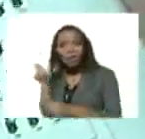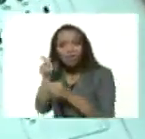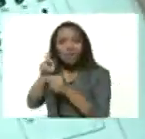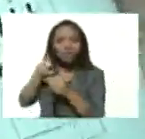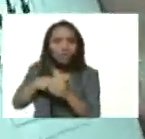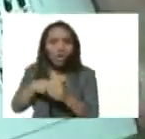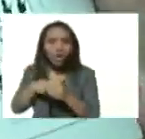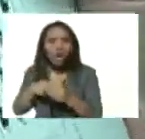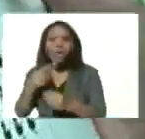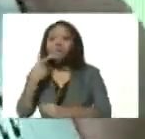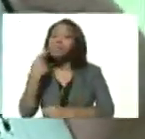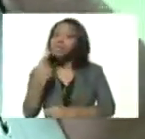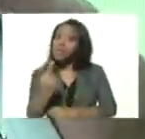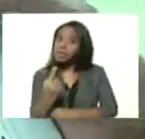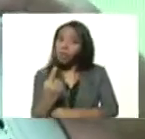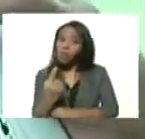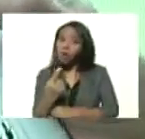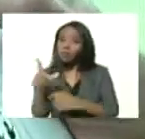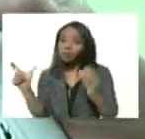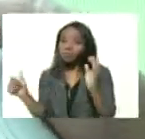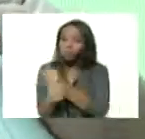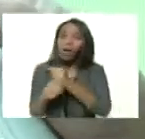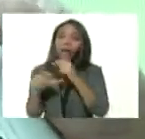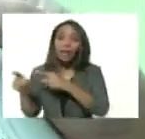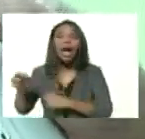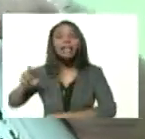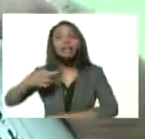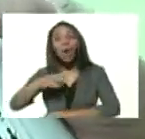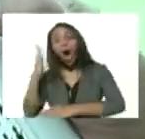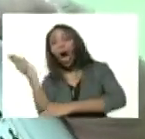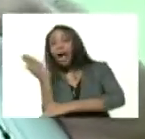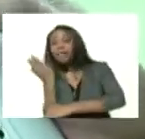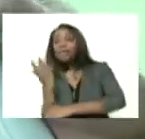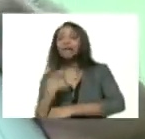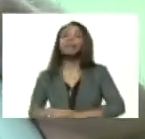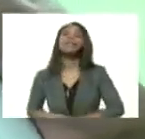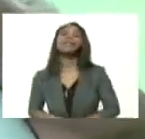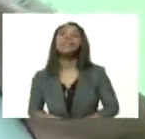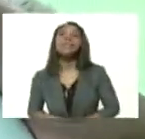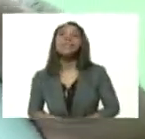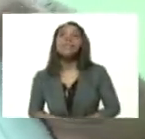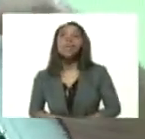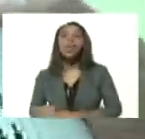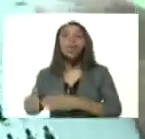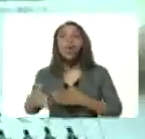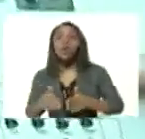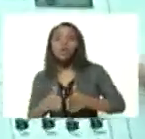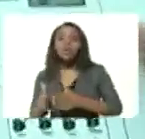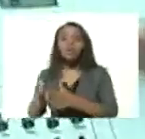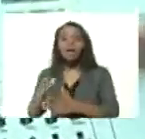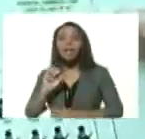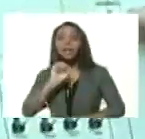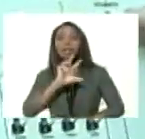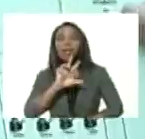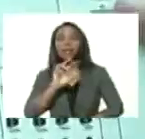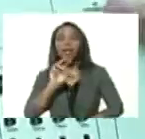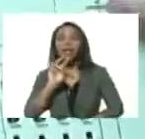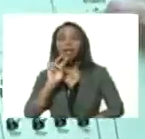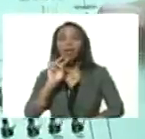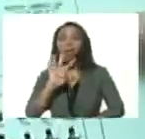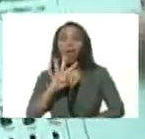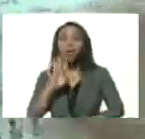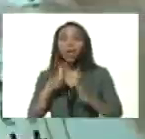Le dijimos que estaba localizado en Río Hacha, carrera 7H, con calle 34, casa